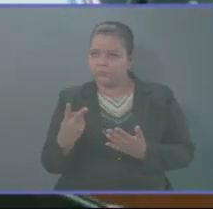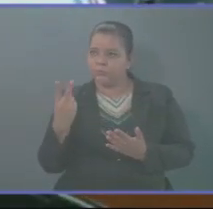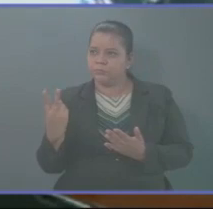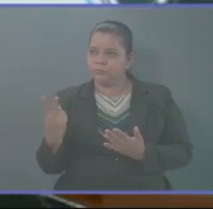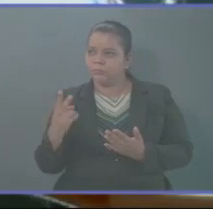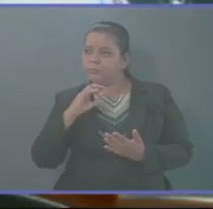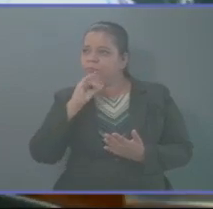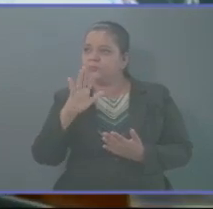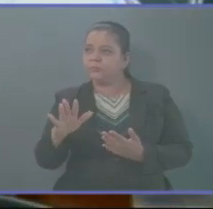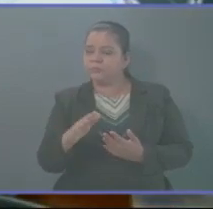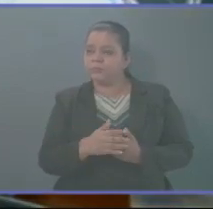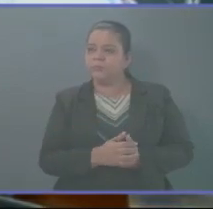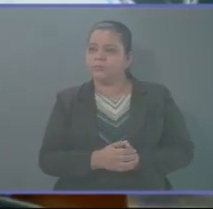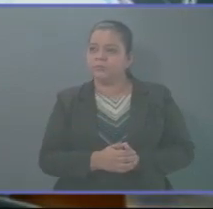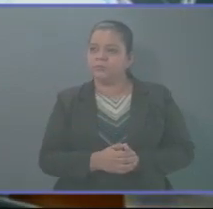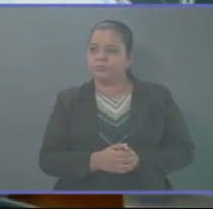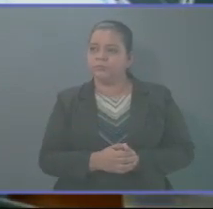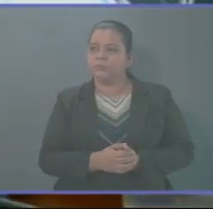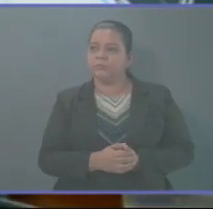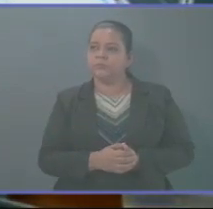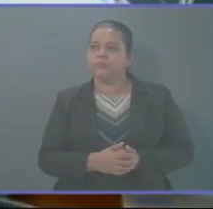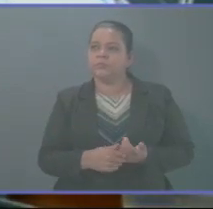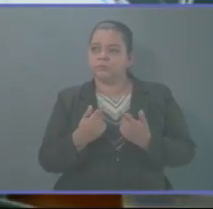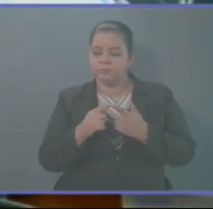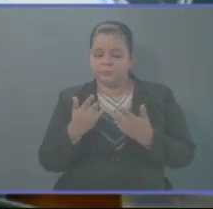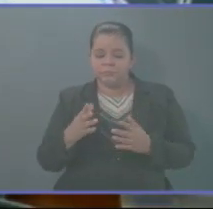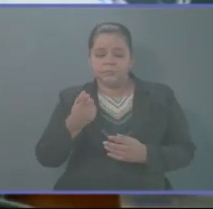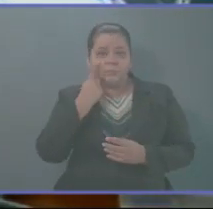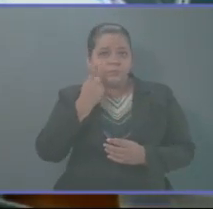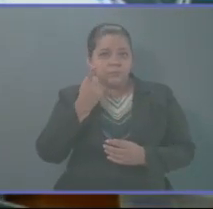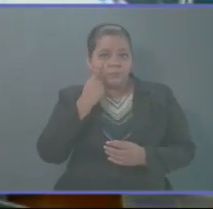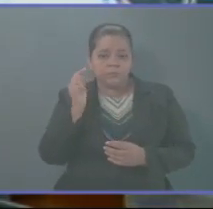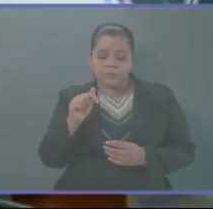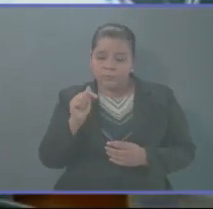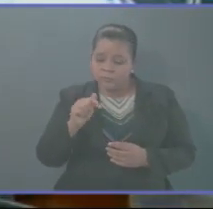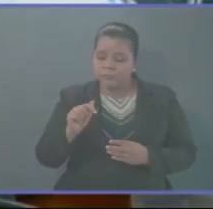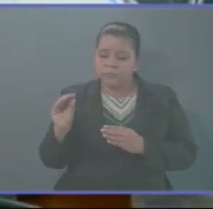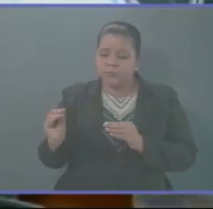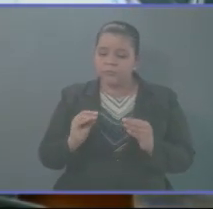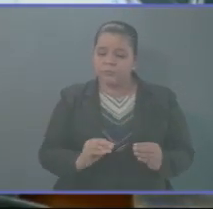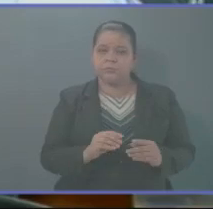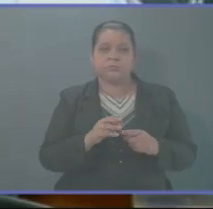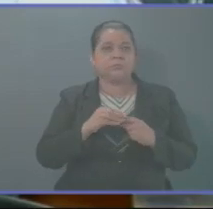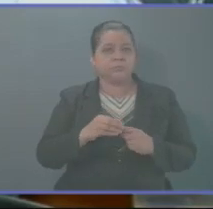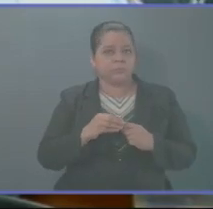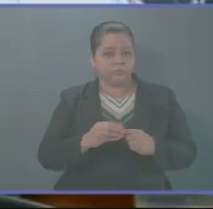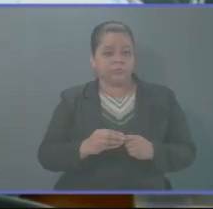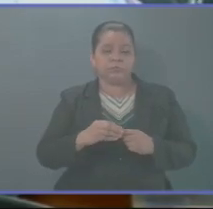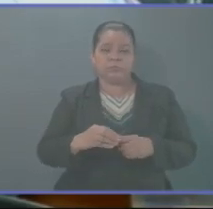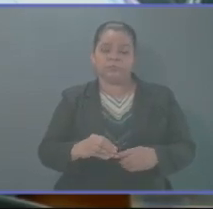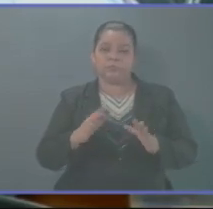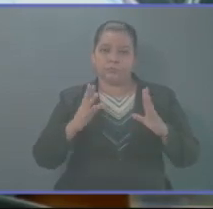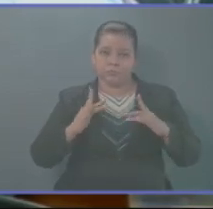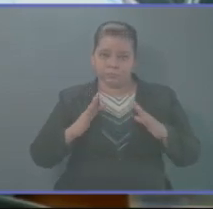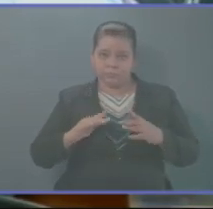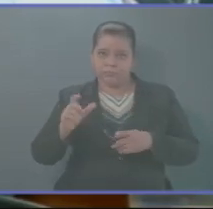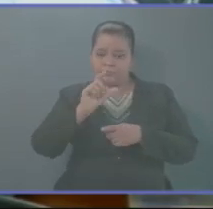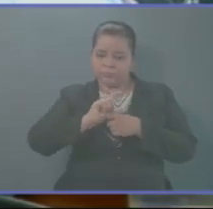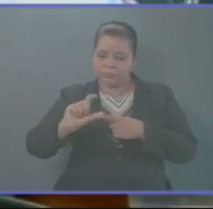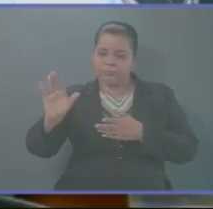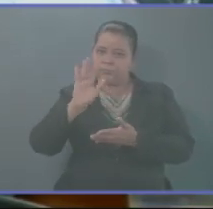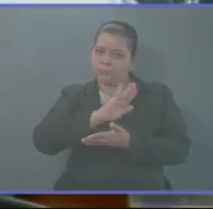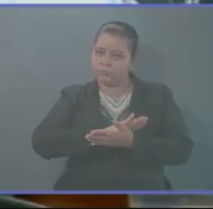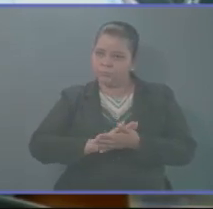le dice que esté vigilante de que esta emergencia, y sobre todo en vacaciones de Semana Santa, le vuelve a